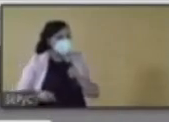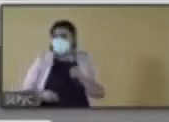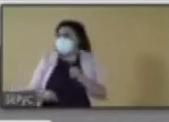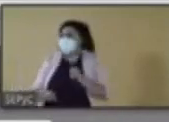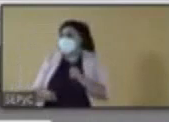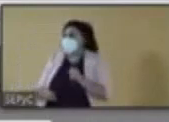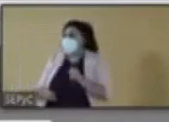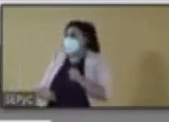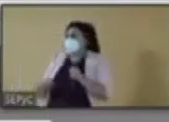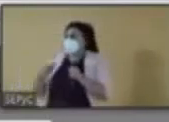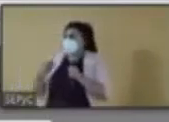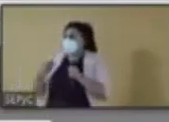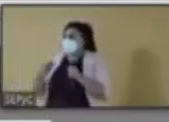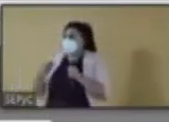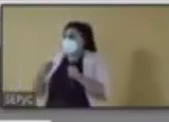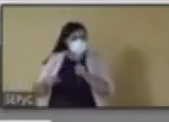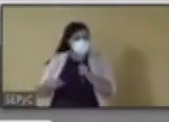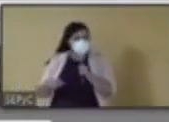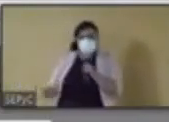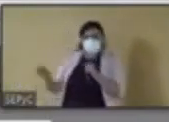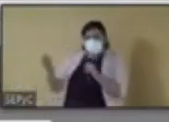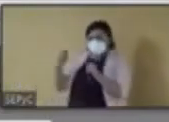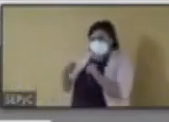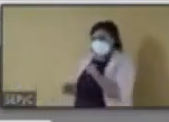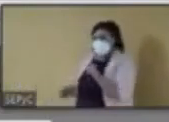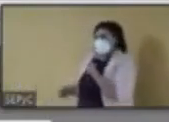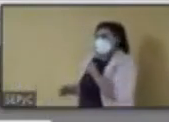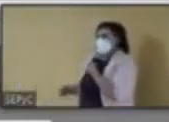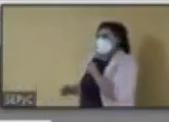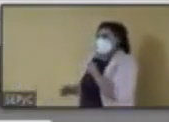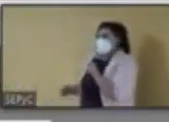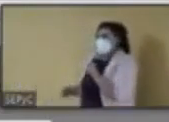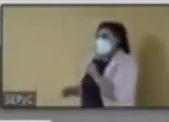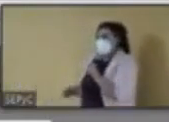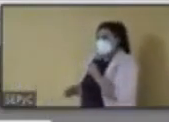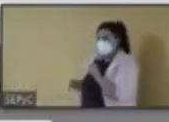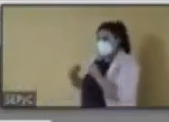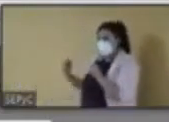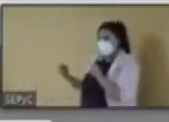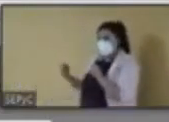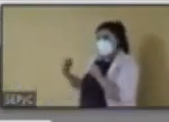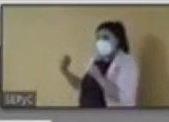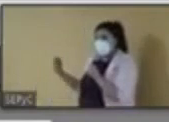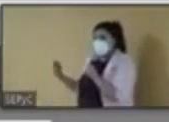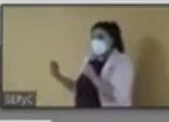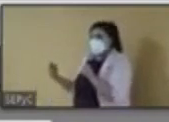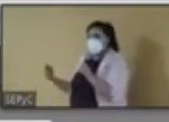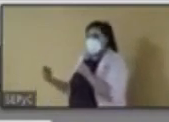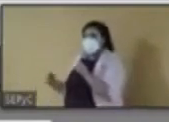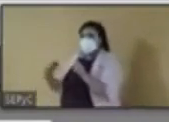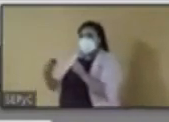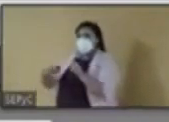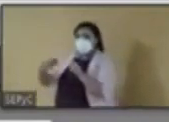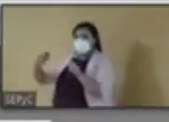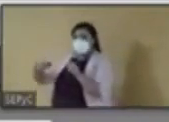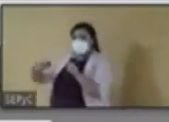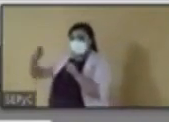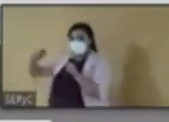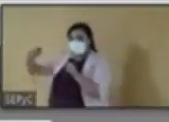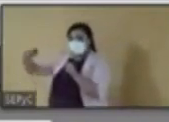entrega. Ese documento, es decir, lo vamos a descargar de la plataforma, lo vamos a imprimir y de